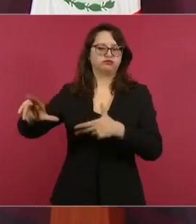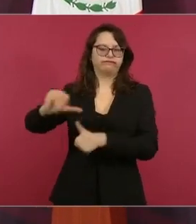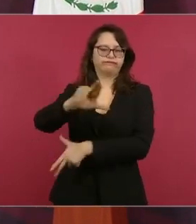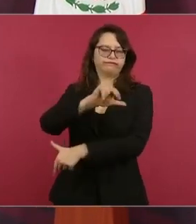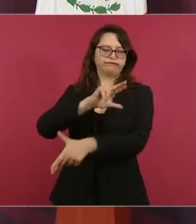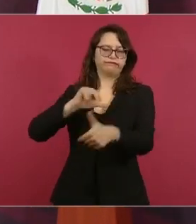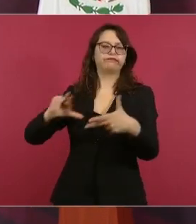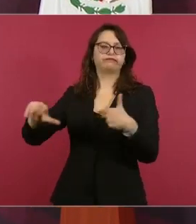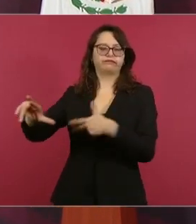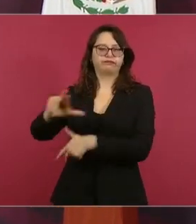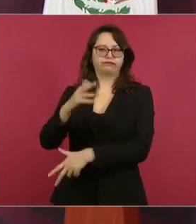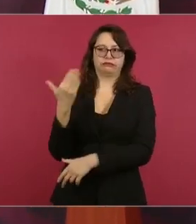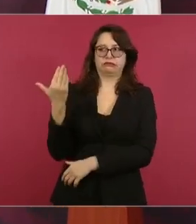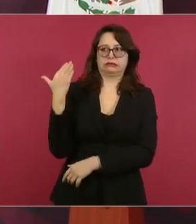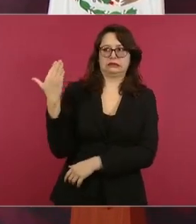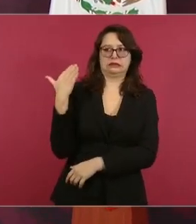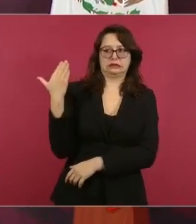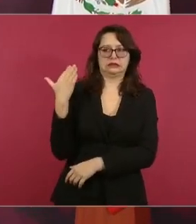en